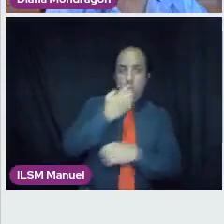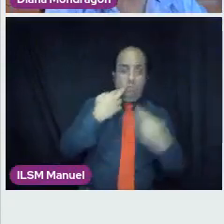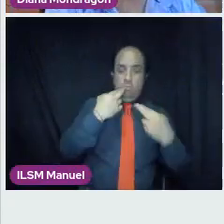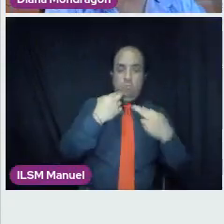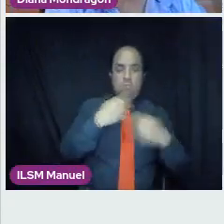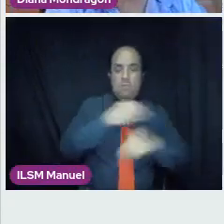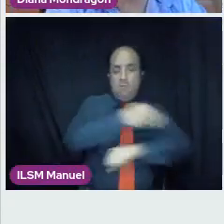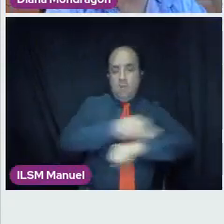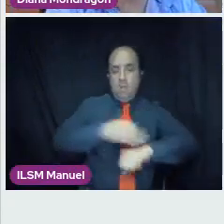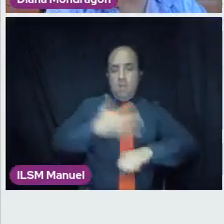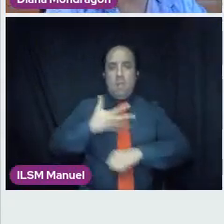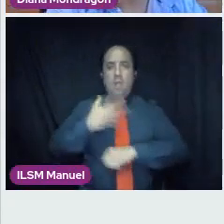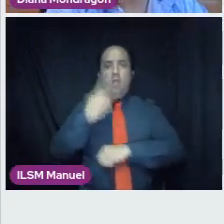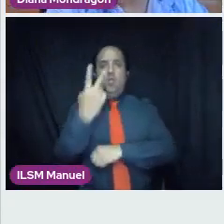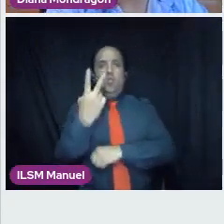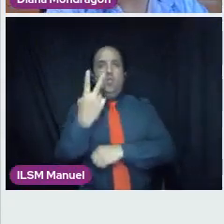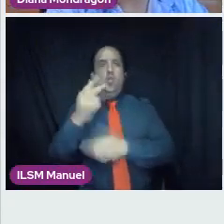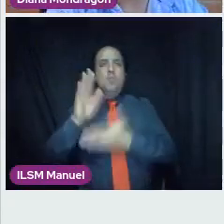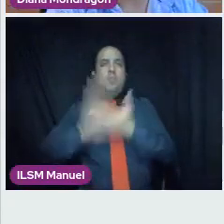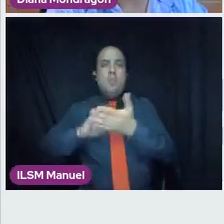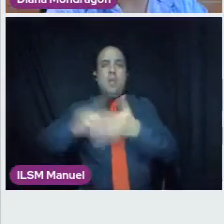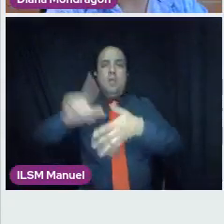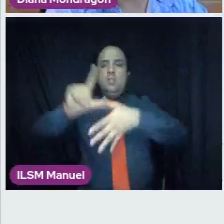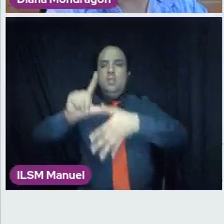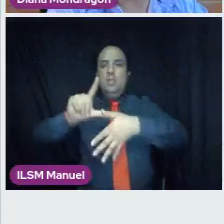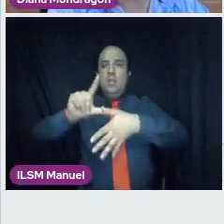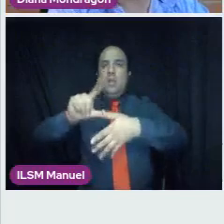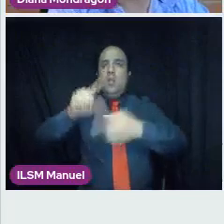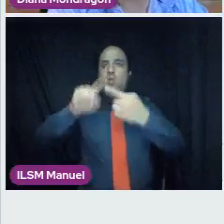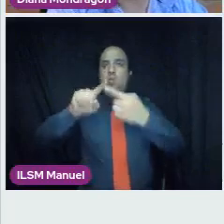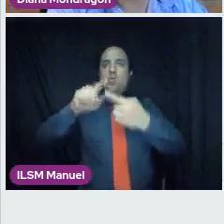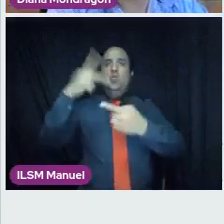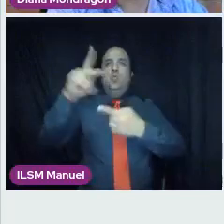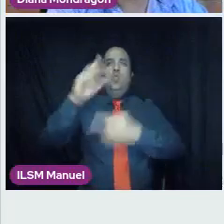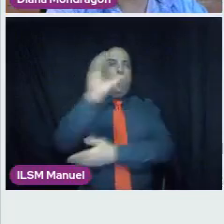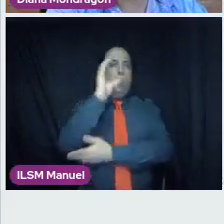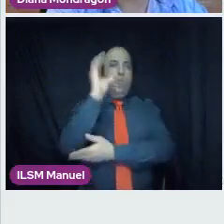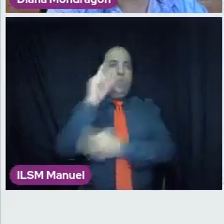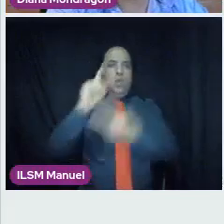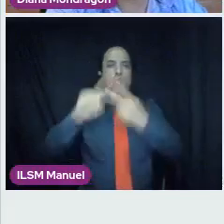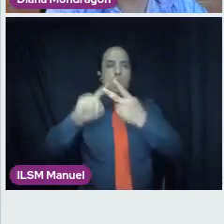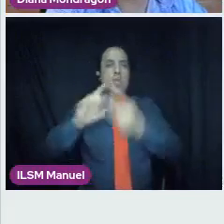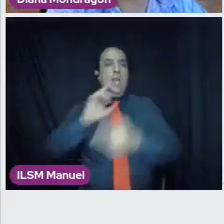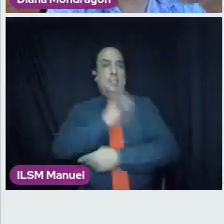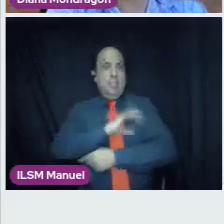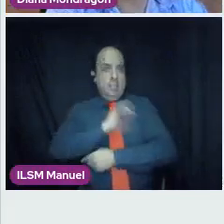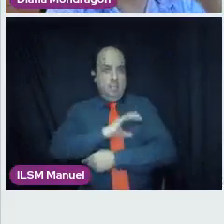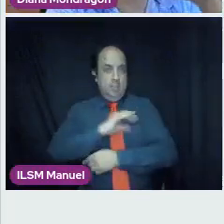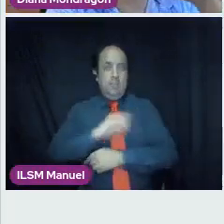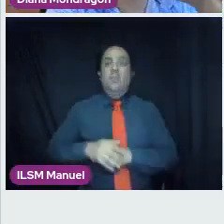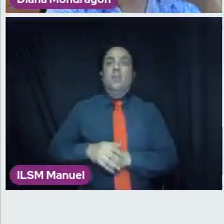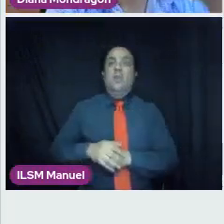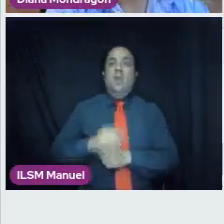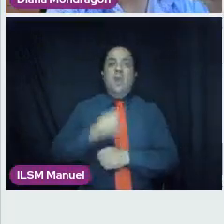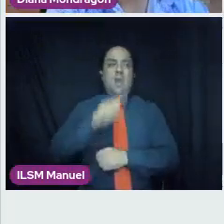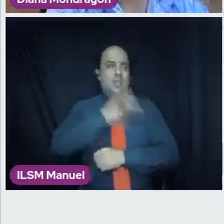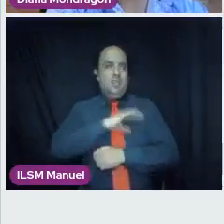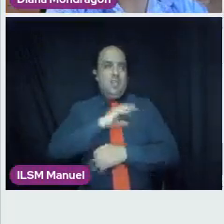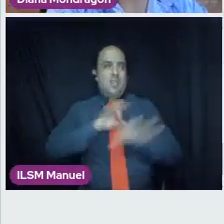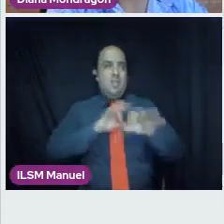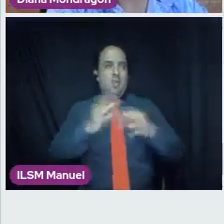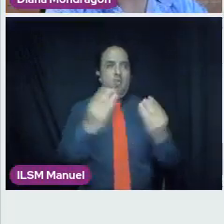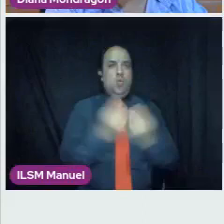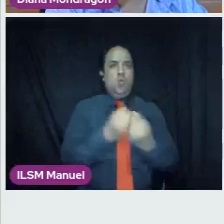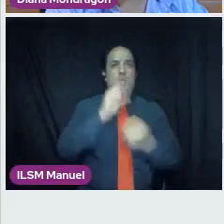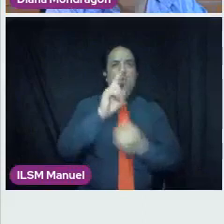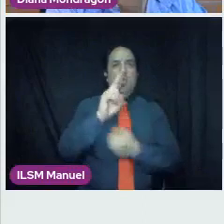existen dos documentos en Latinoamérica. Uno es en Colombia, otro es en Chile. El de Chile está trabajado con UNICEF, en donde lo